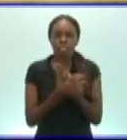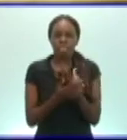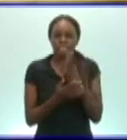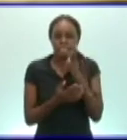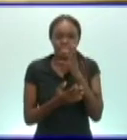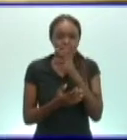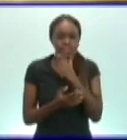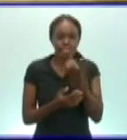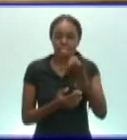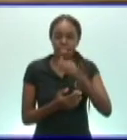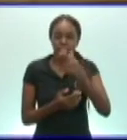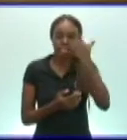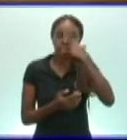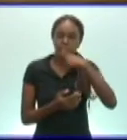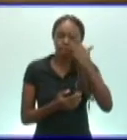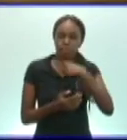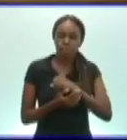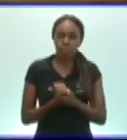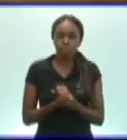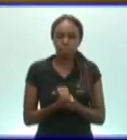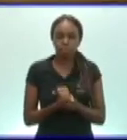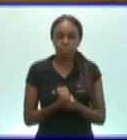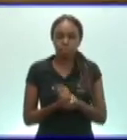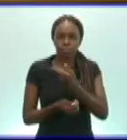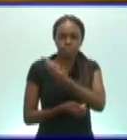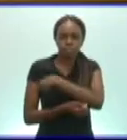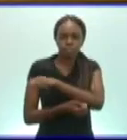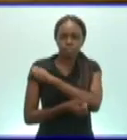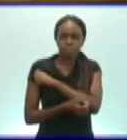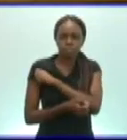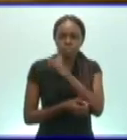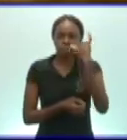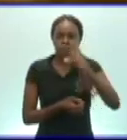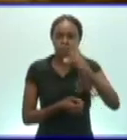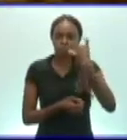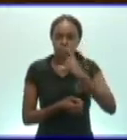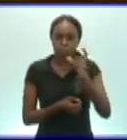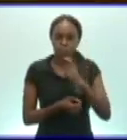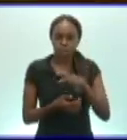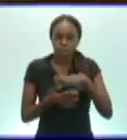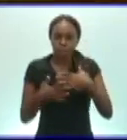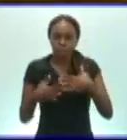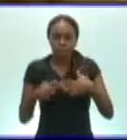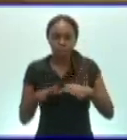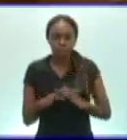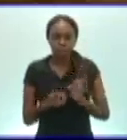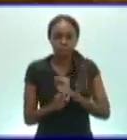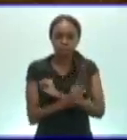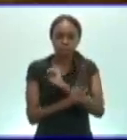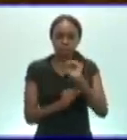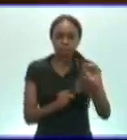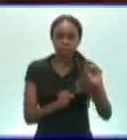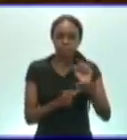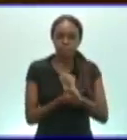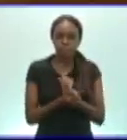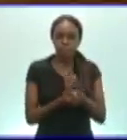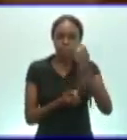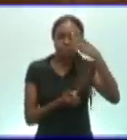abril de 1869. En el poblado camagüeyano de Guáimaro, liberado por los mambises desde noviembre